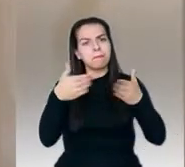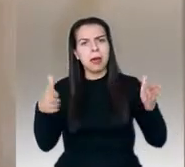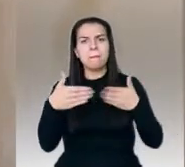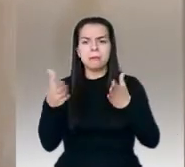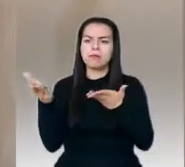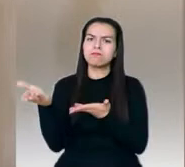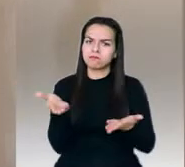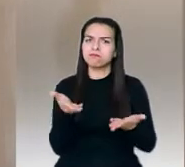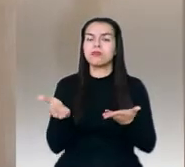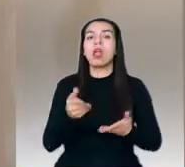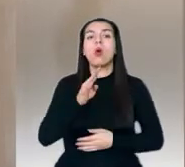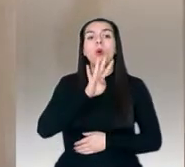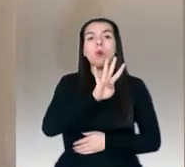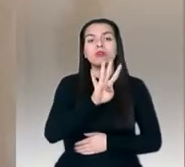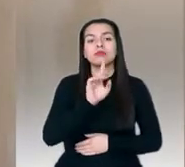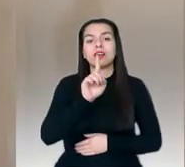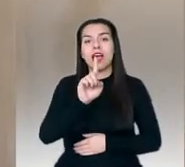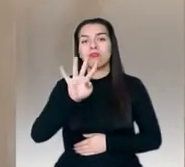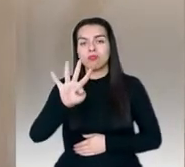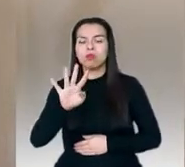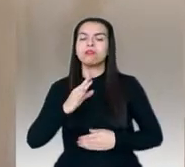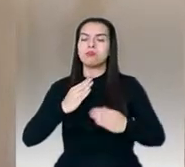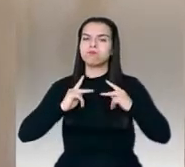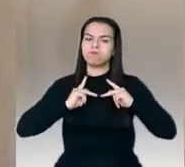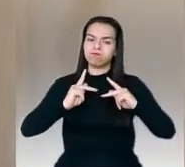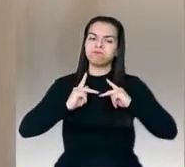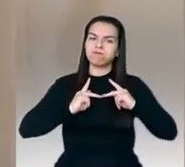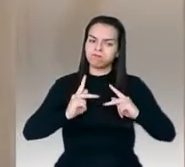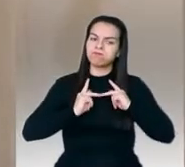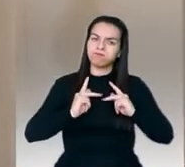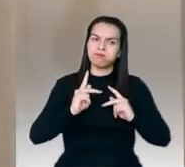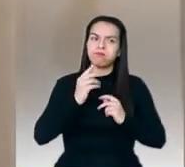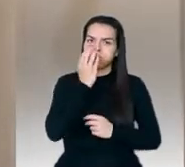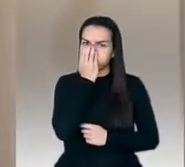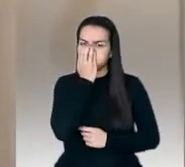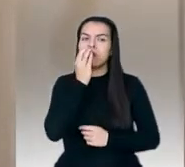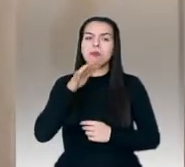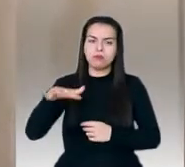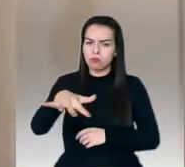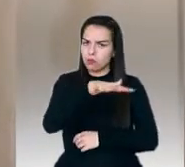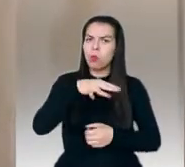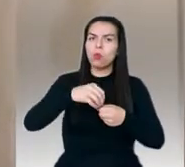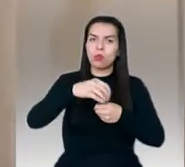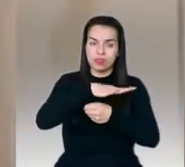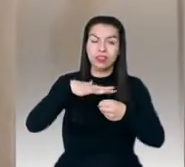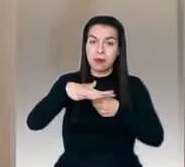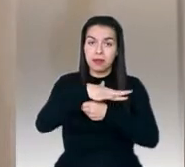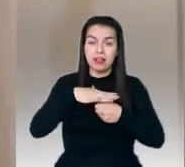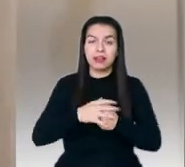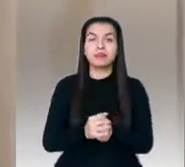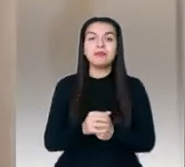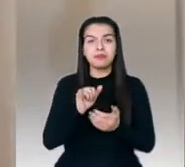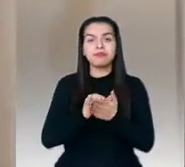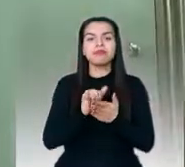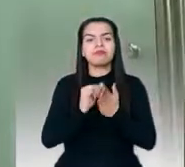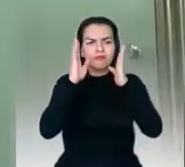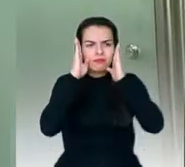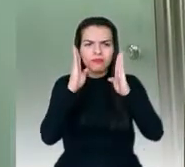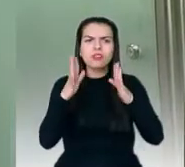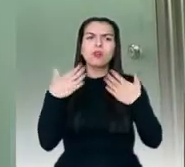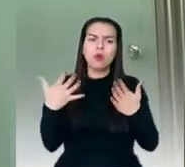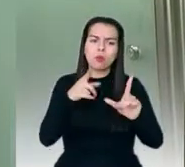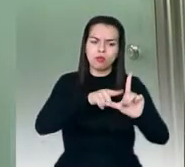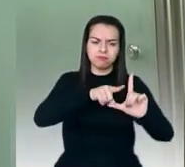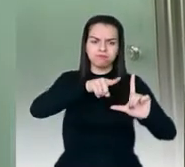con 414 ventiladores disponibles en todo nuestro departamento, de los 739 que es nuestra meta para llegar en el pico de la pandemia.